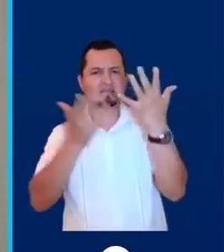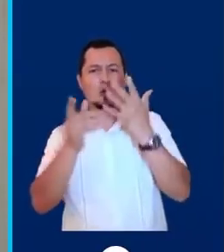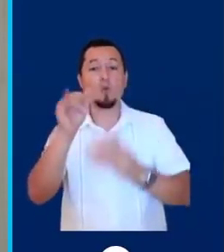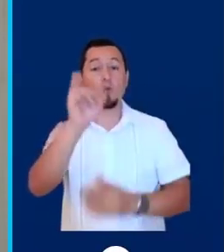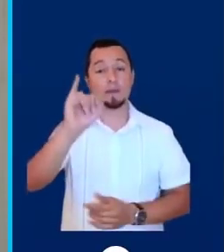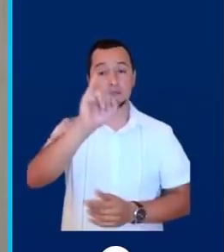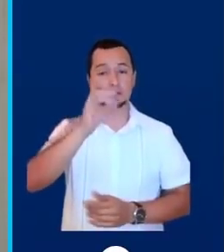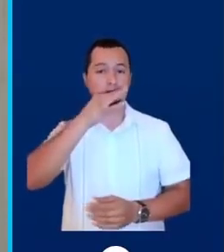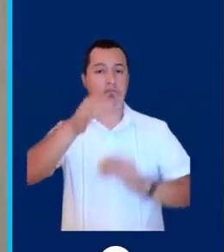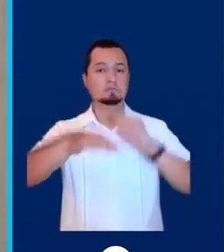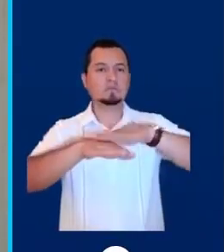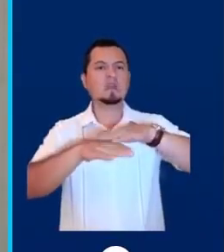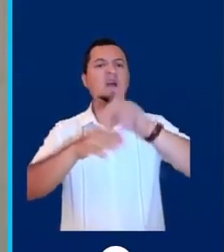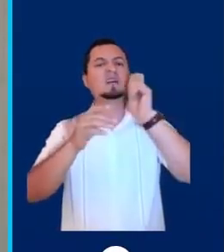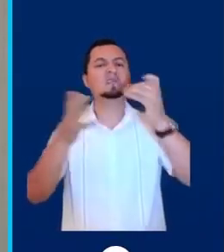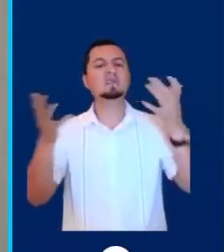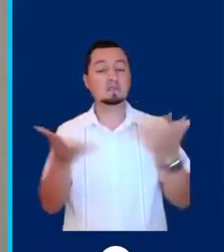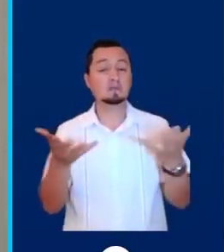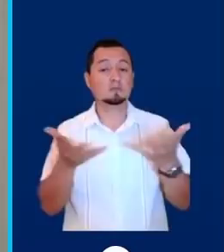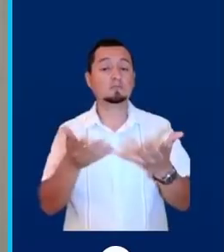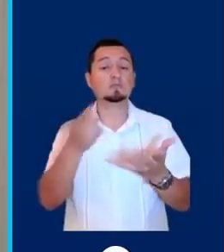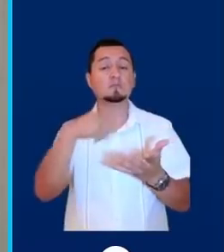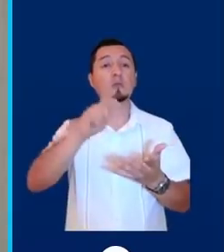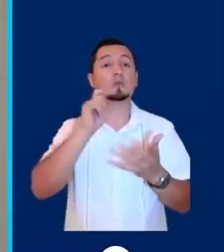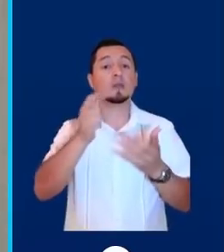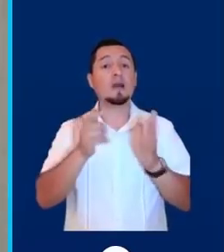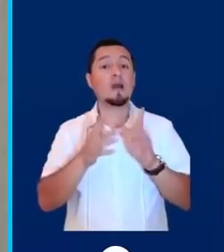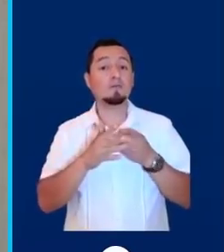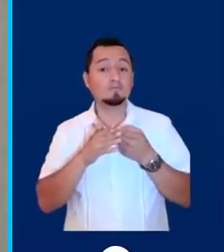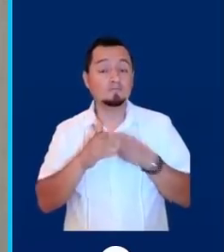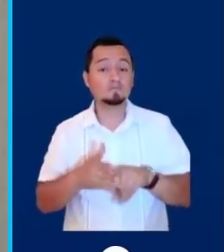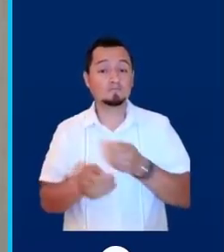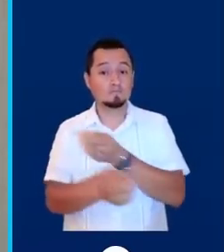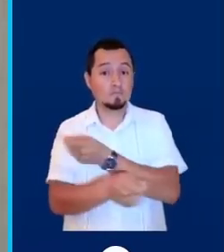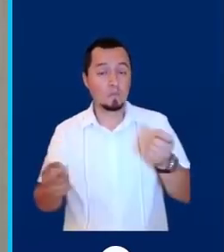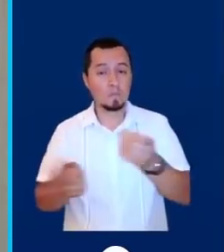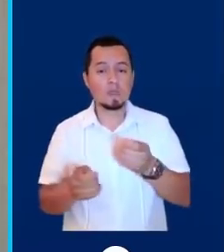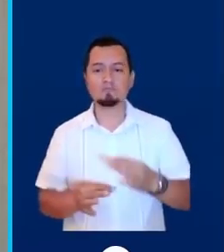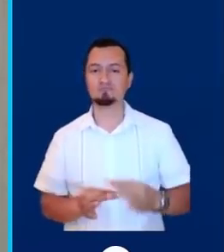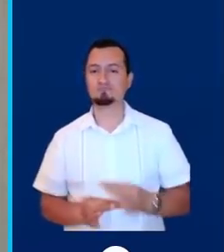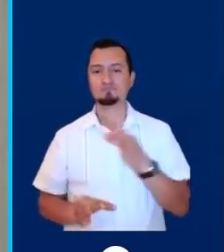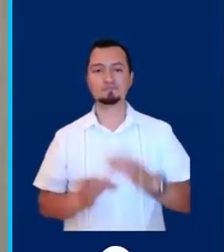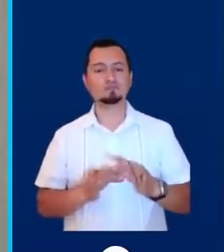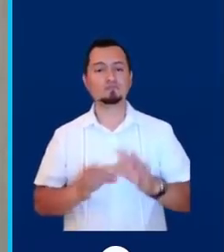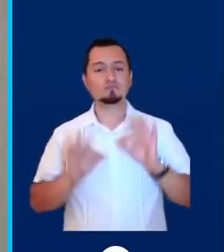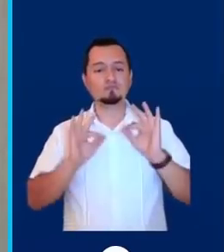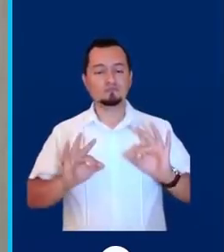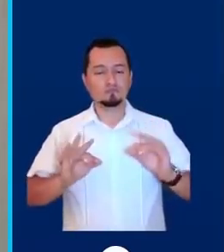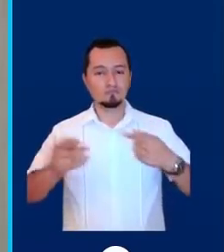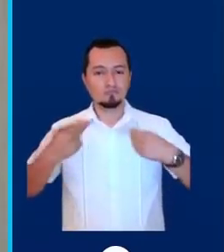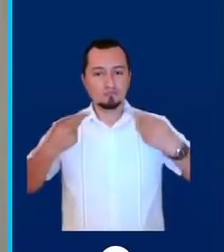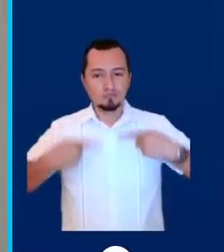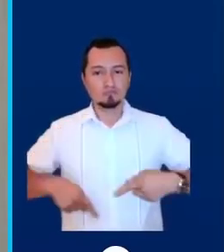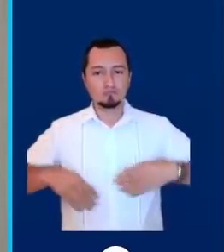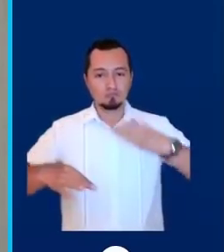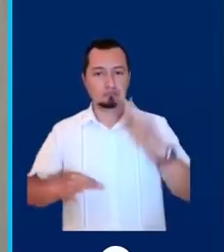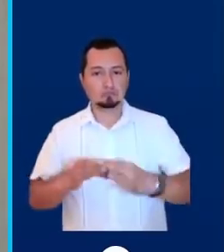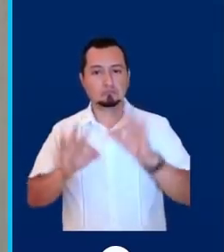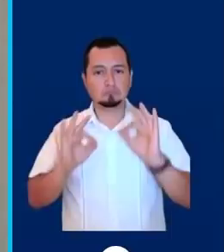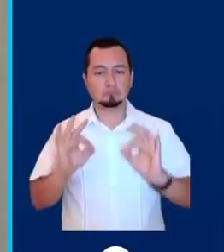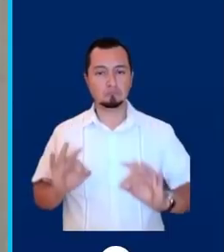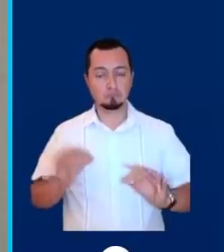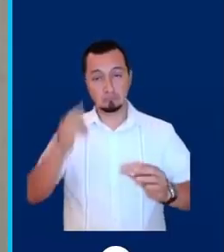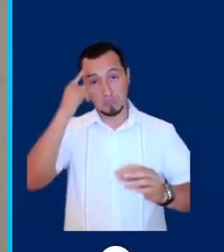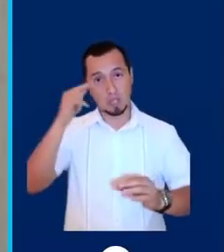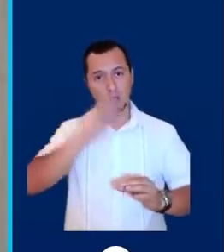este proceso y que estemos en condiciones de que al arranque del siguiente ciclo escolar tengamos todo preparado para que se dé de la